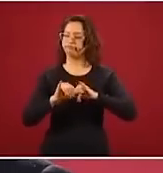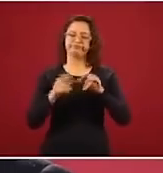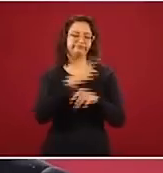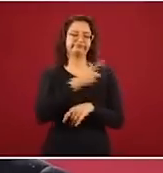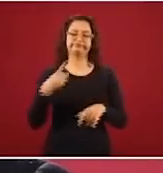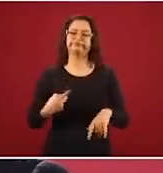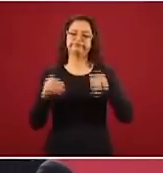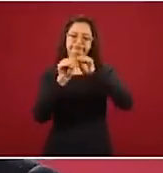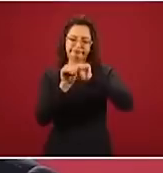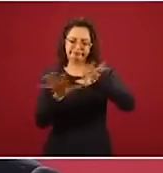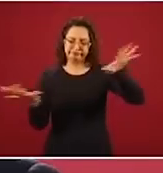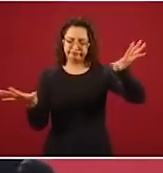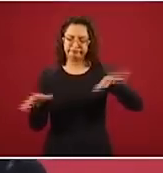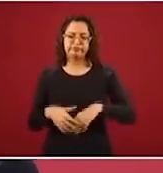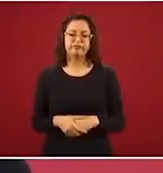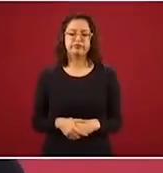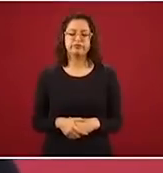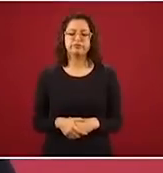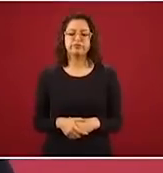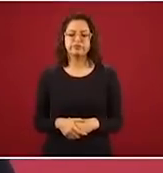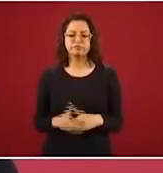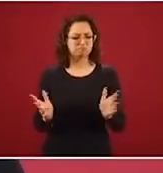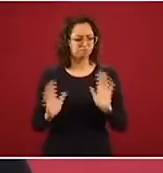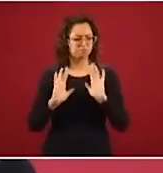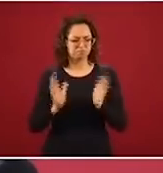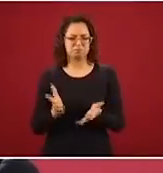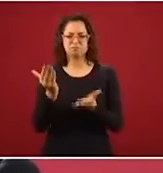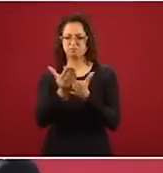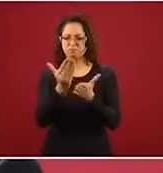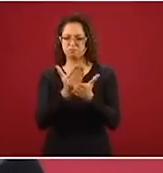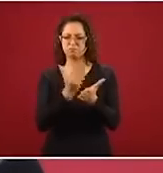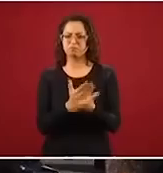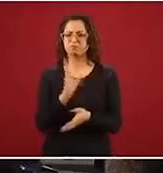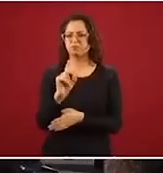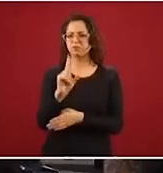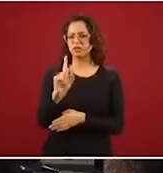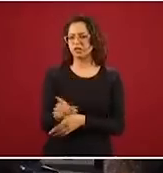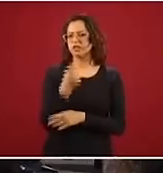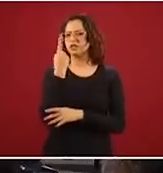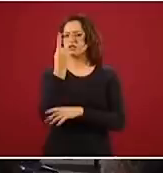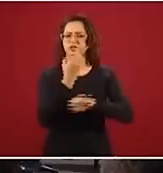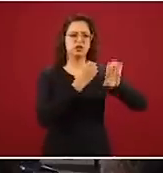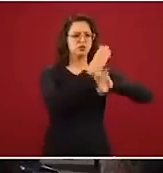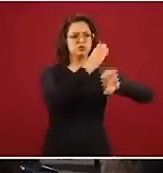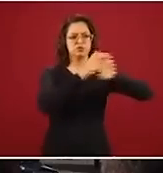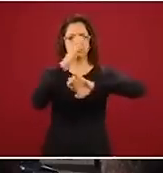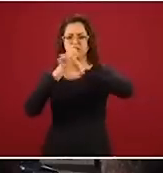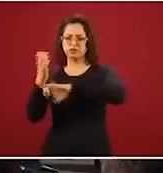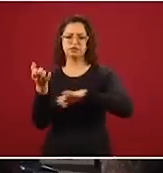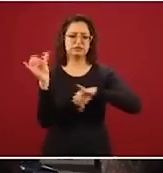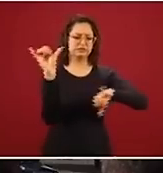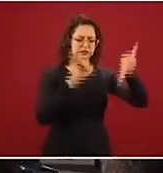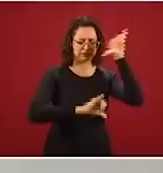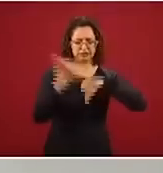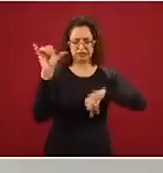y tenemos, está perfectamente programado que los 31 laboratorios estatales de salud pública